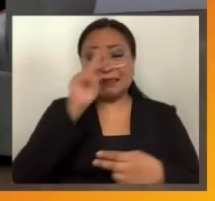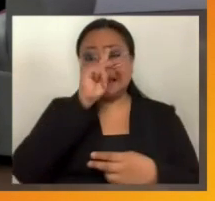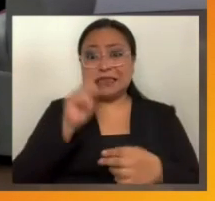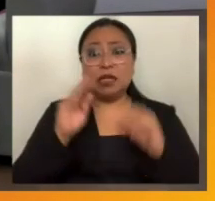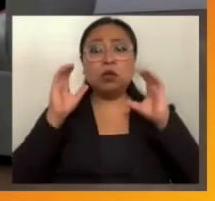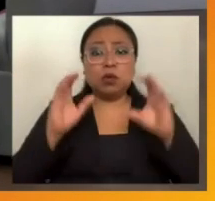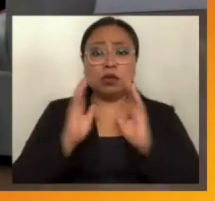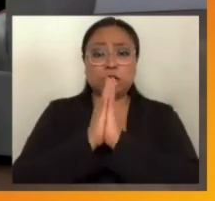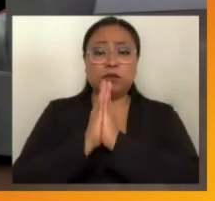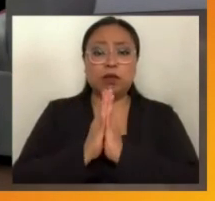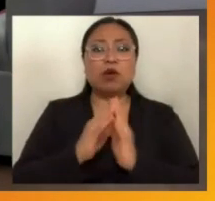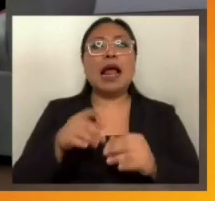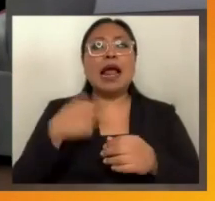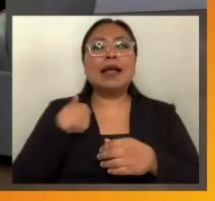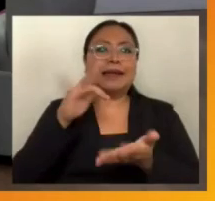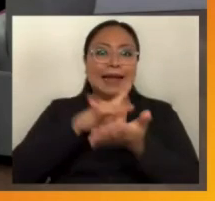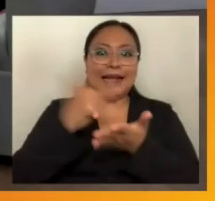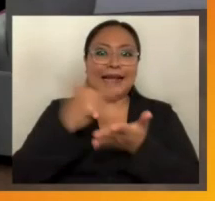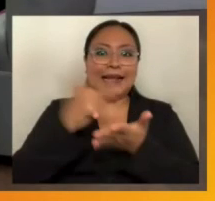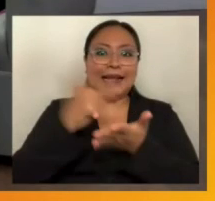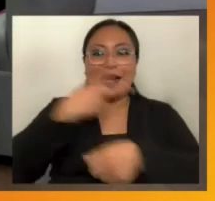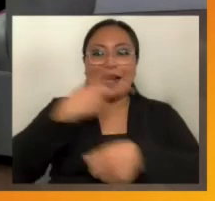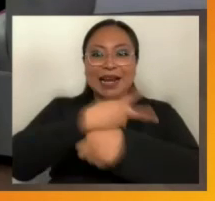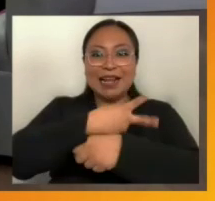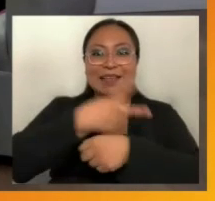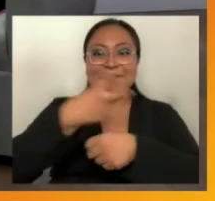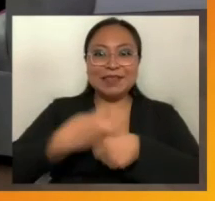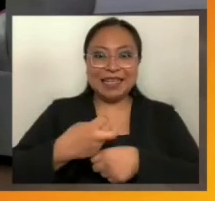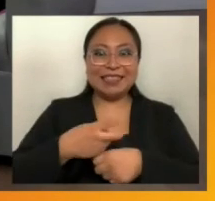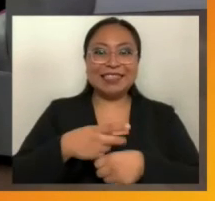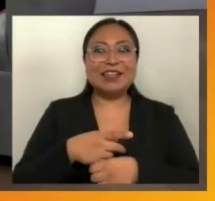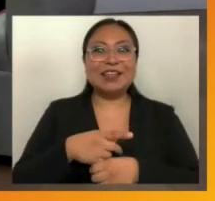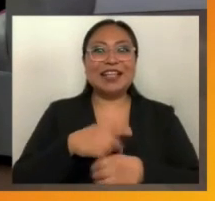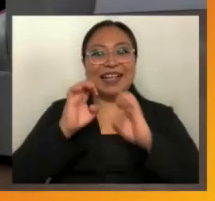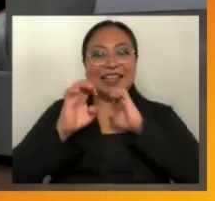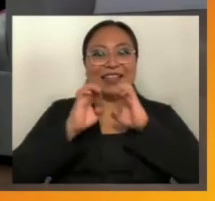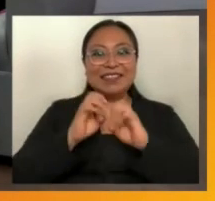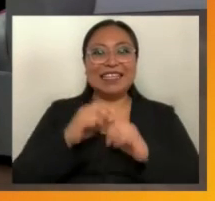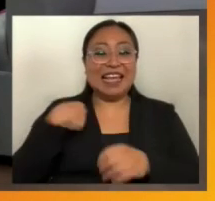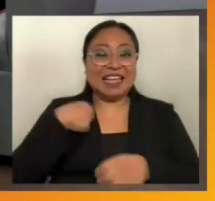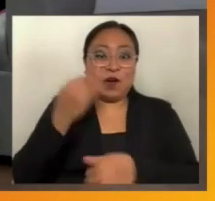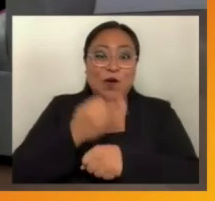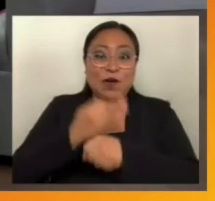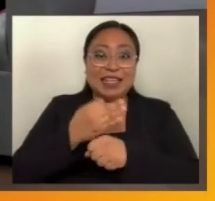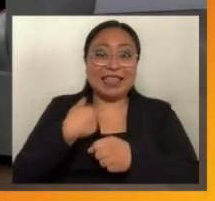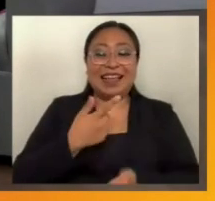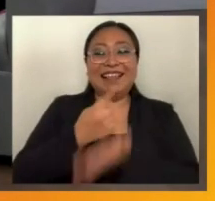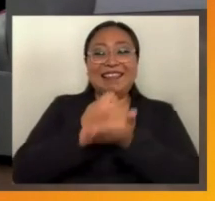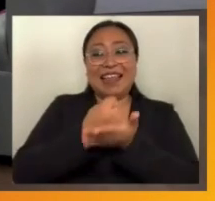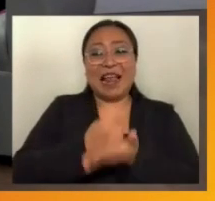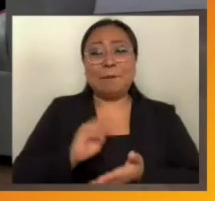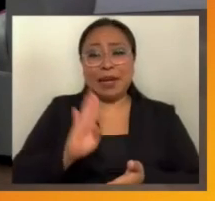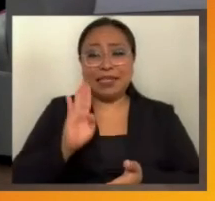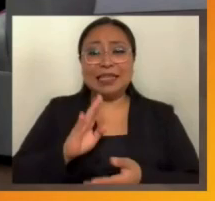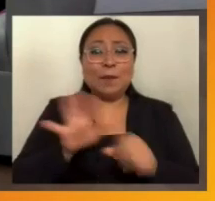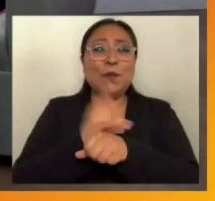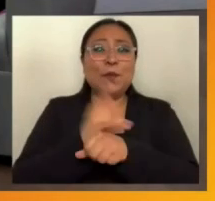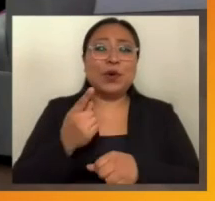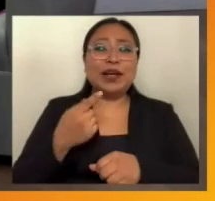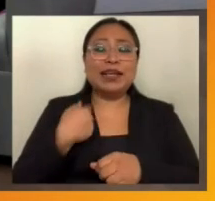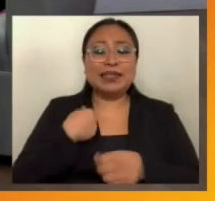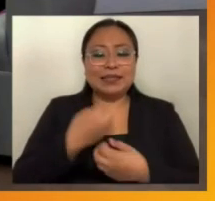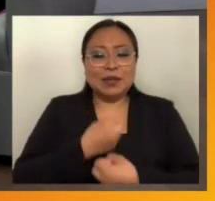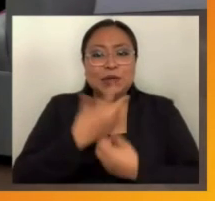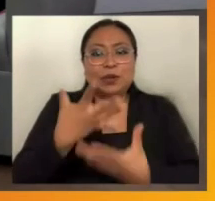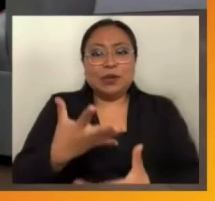Agradecerles por esta invitación. Para mí esto es como una terapia, la verdad, es sanador. Y decirles nuevamente que